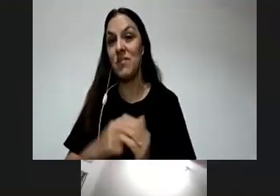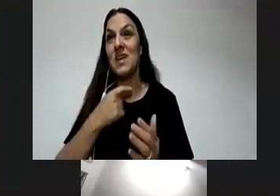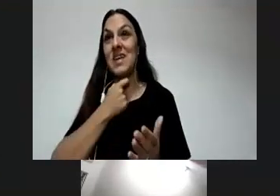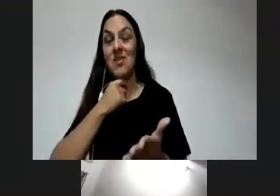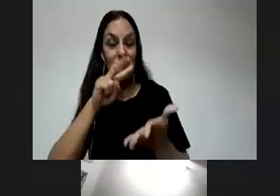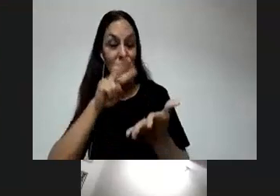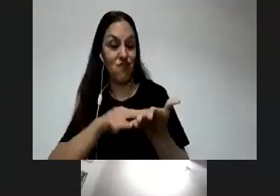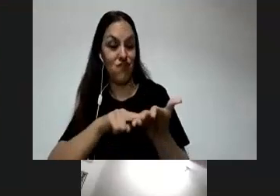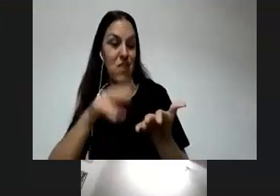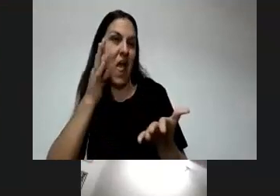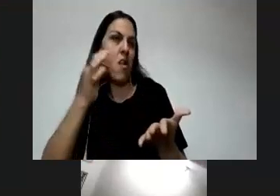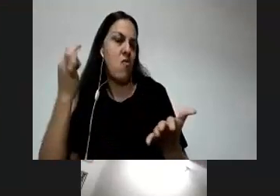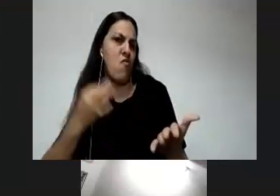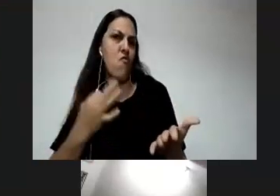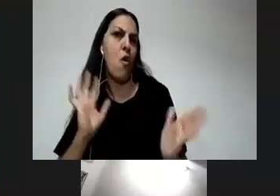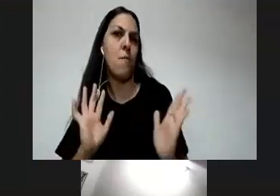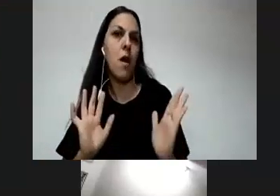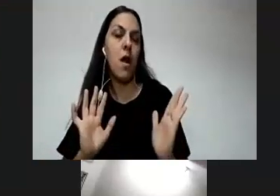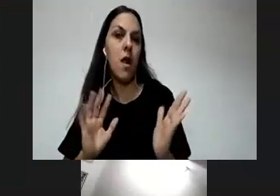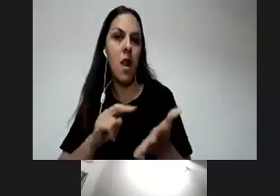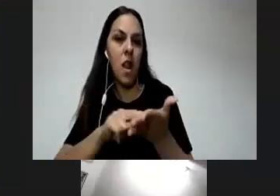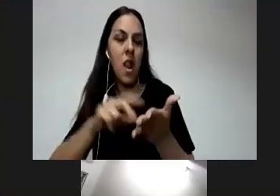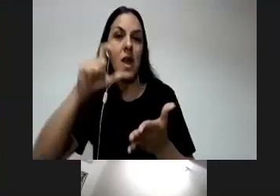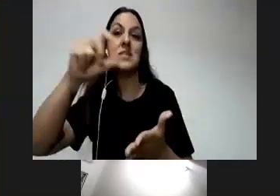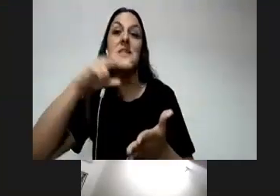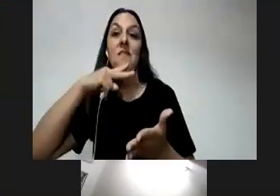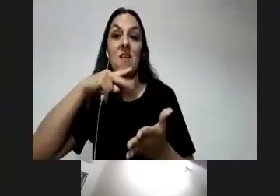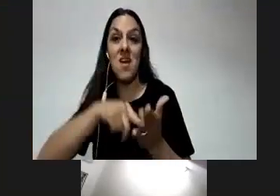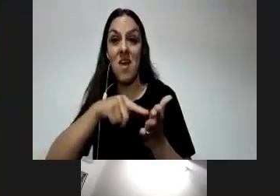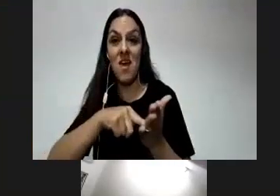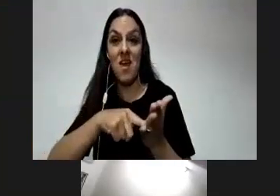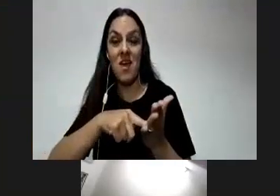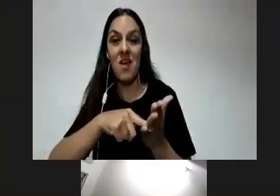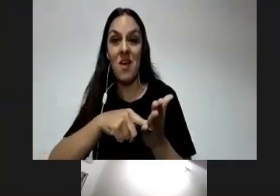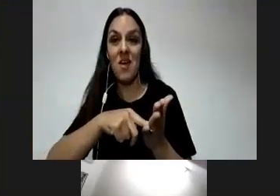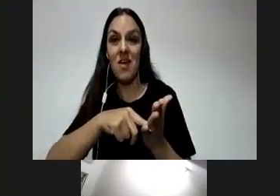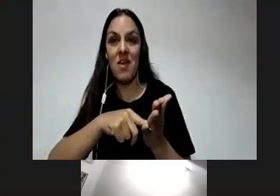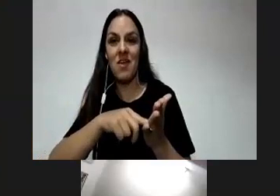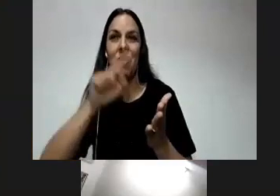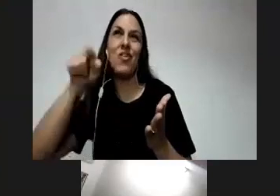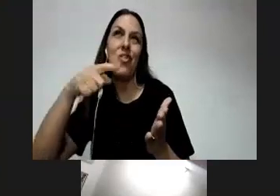formal el currículum vitae, sin perjuicio que todos ya conocemos